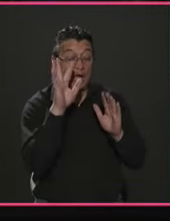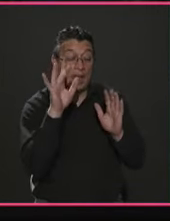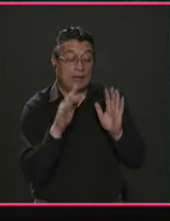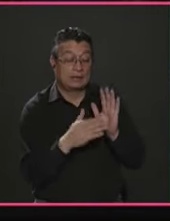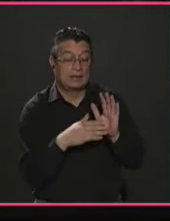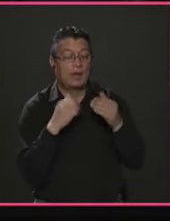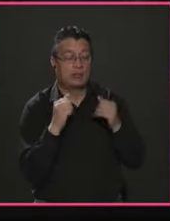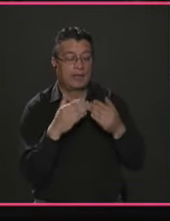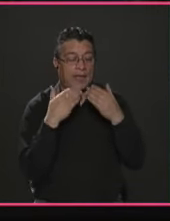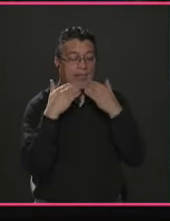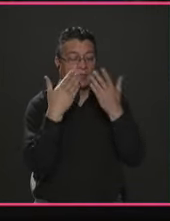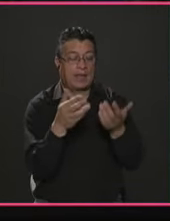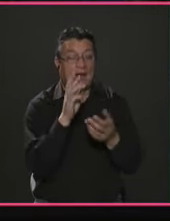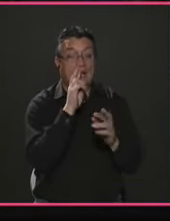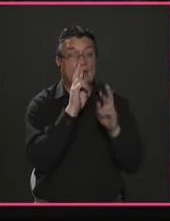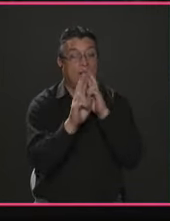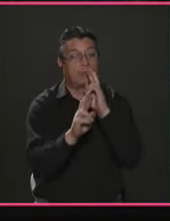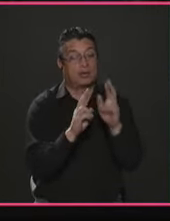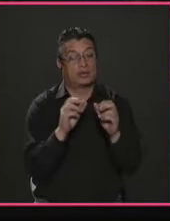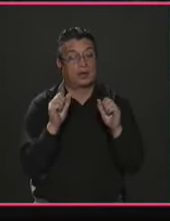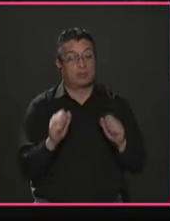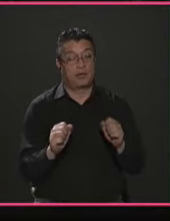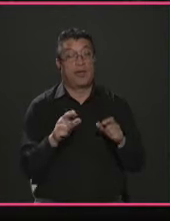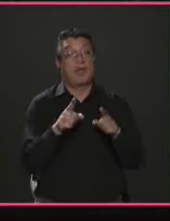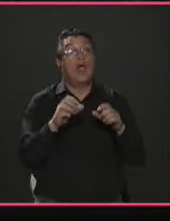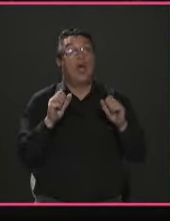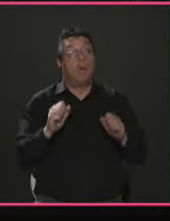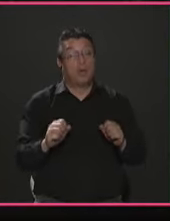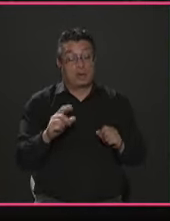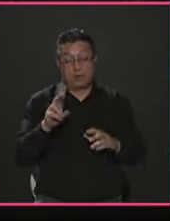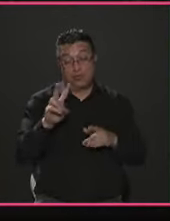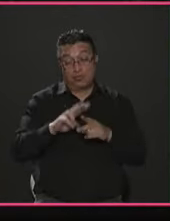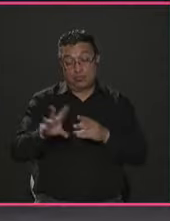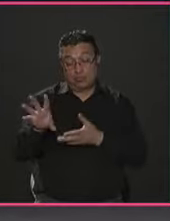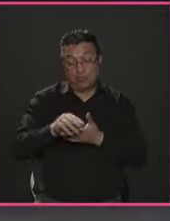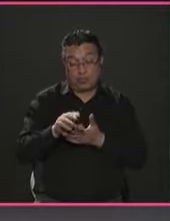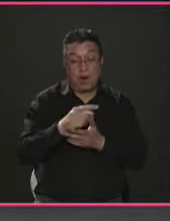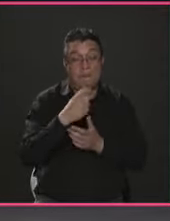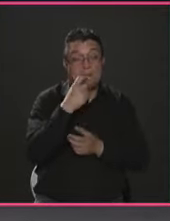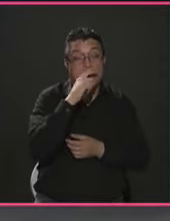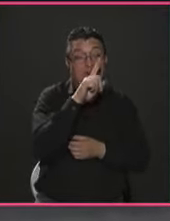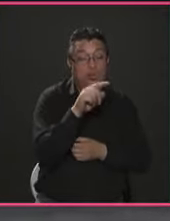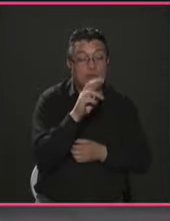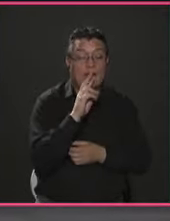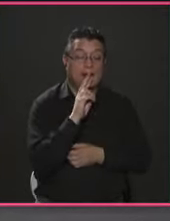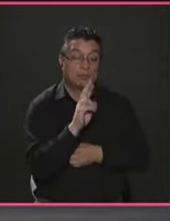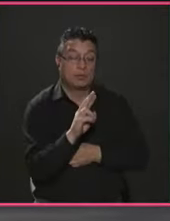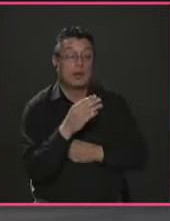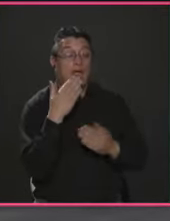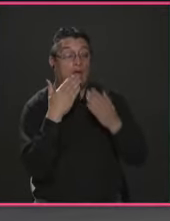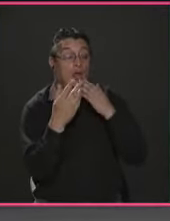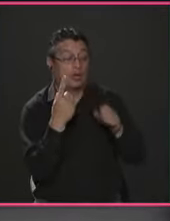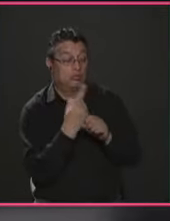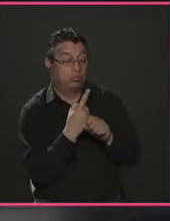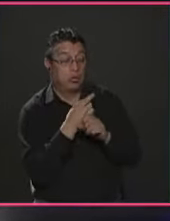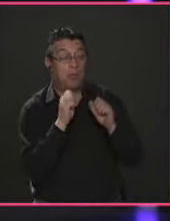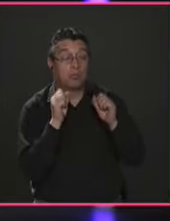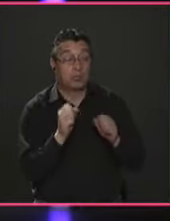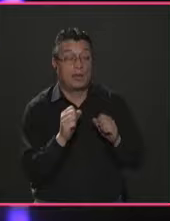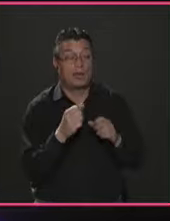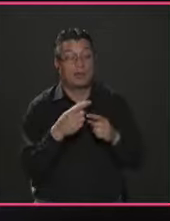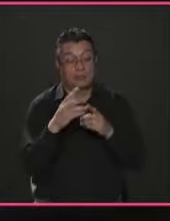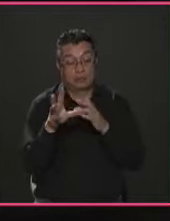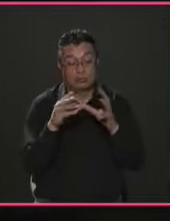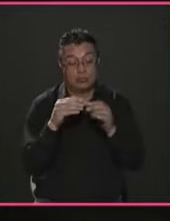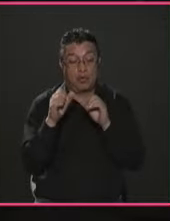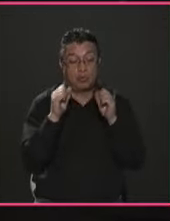de generar la respuesta posible eso lo podría aplicar para pregunta respuesta eso lo podría aplicar para un diálogo eso lo podría aplicar para